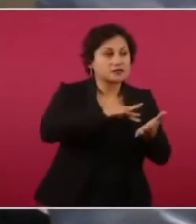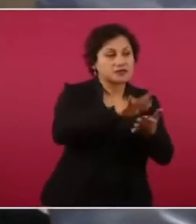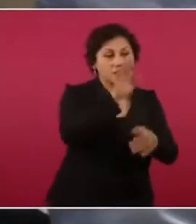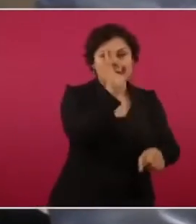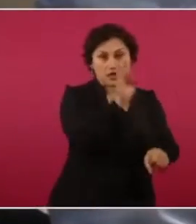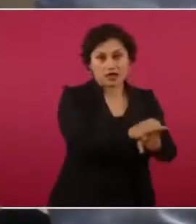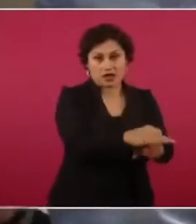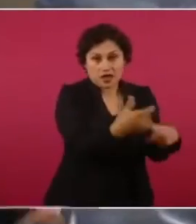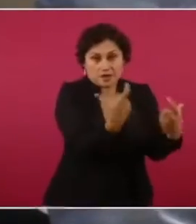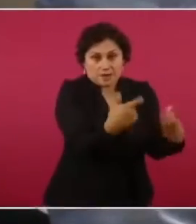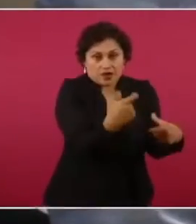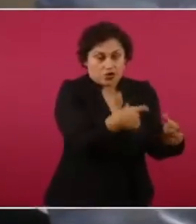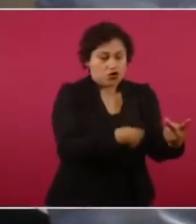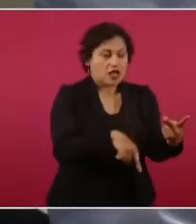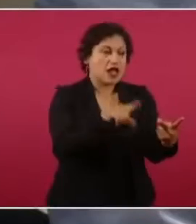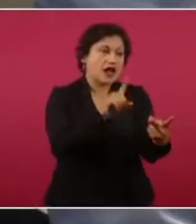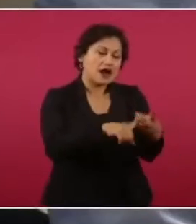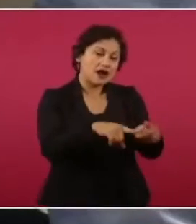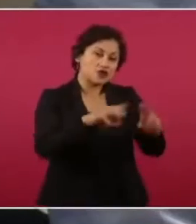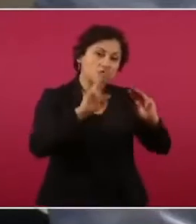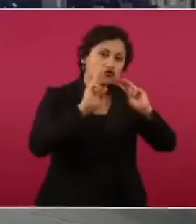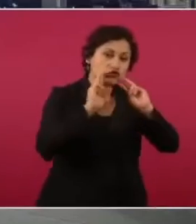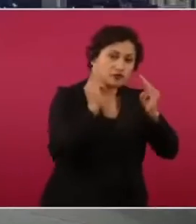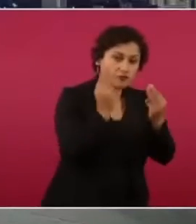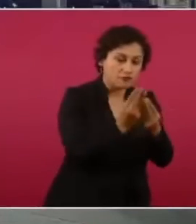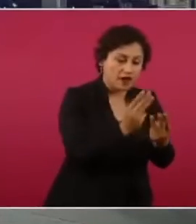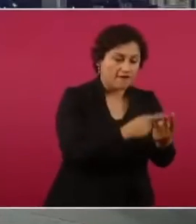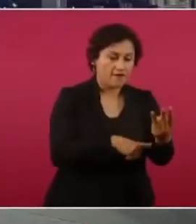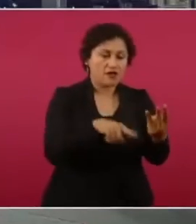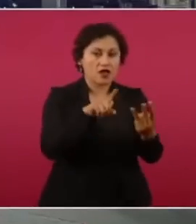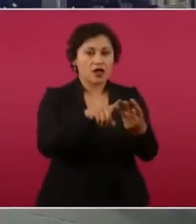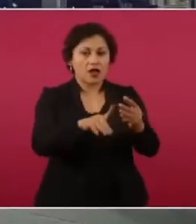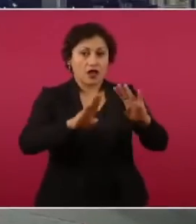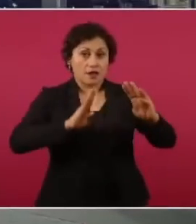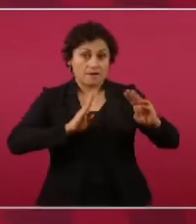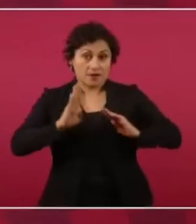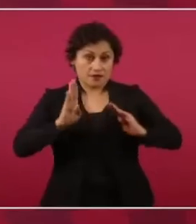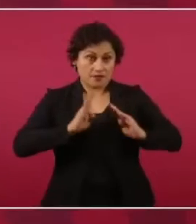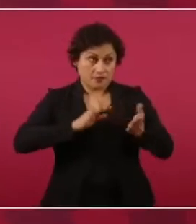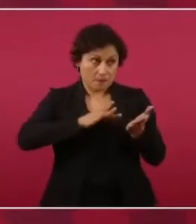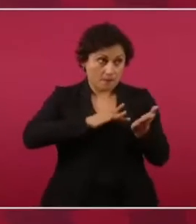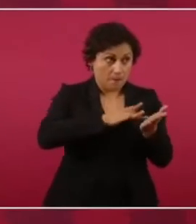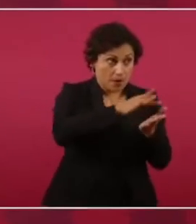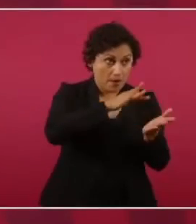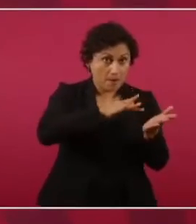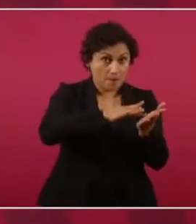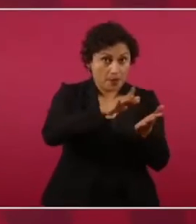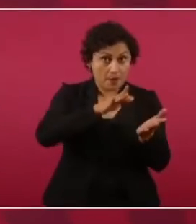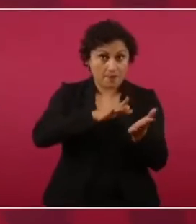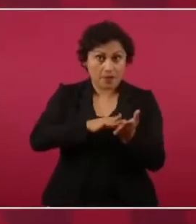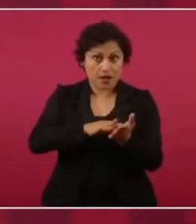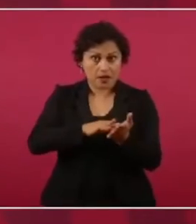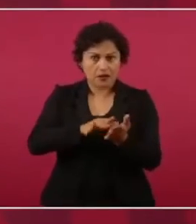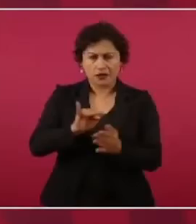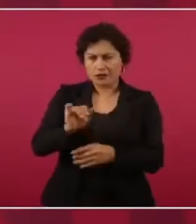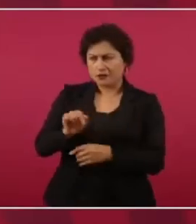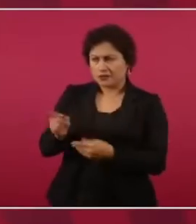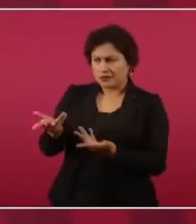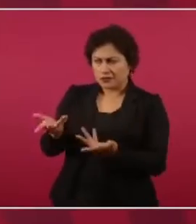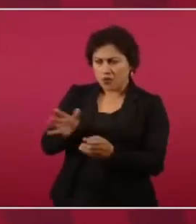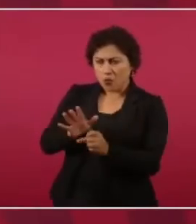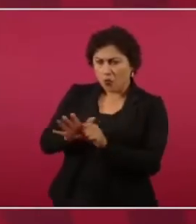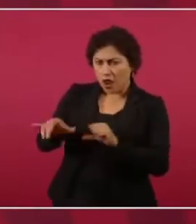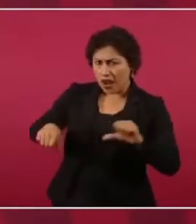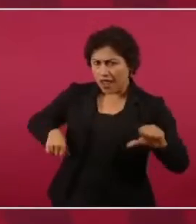y al narcotráfico, Sí. no como tal que haya acuerdos. Nada. Sí, pero ¿cuáles son esas acciones? Yo no he entregado